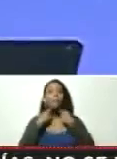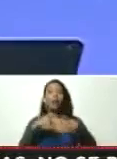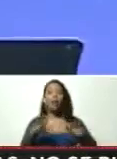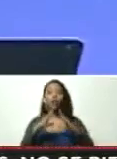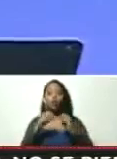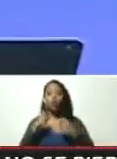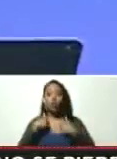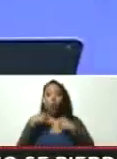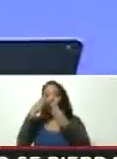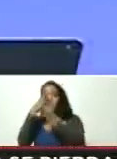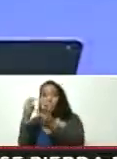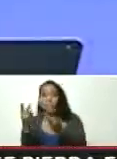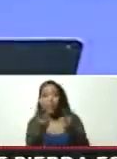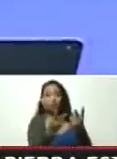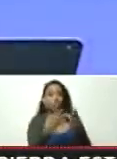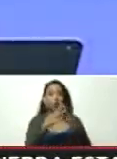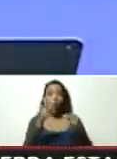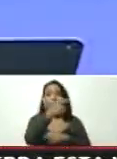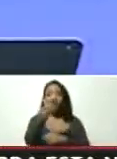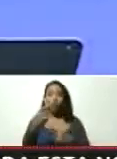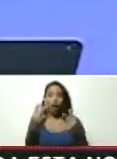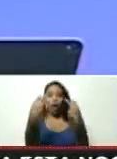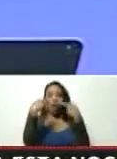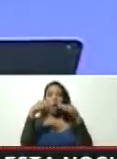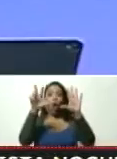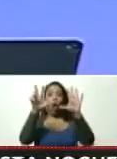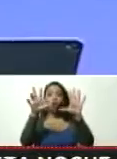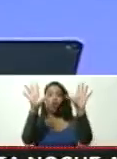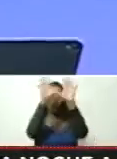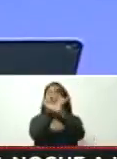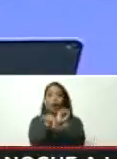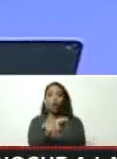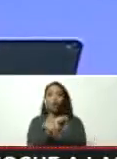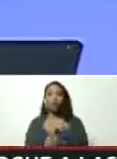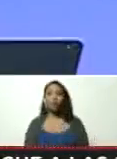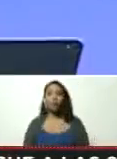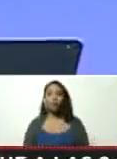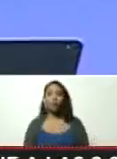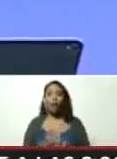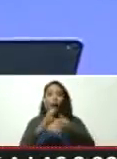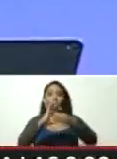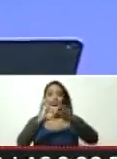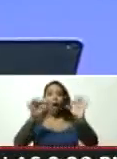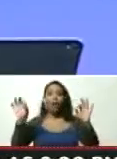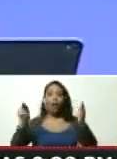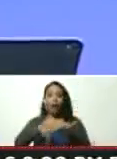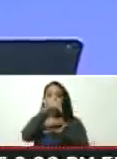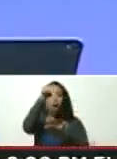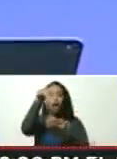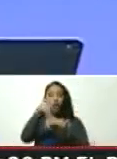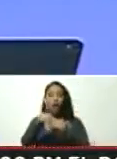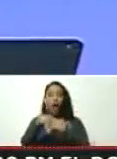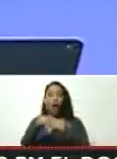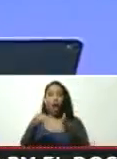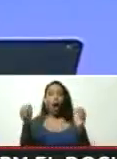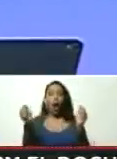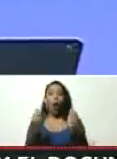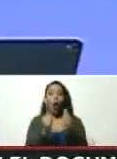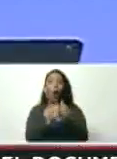todos los que nos ven y nos escuchan. A las 8 de la noche, cadena nacional con el